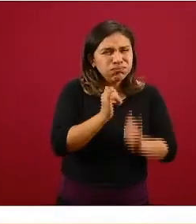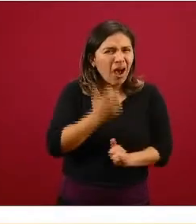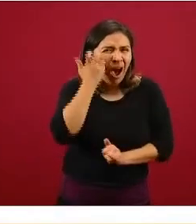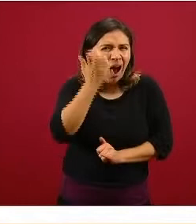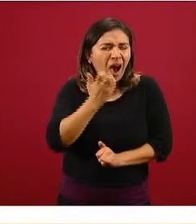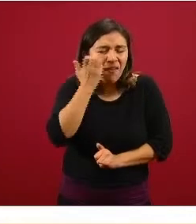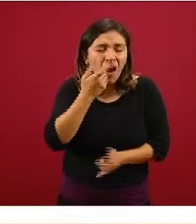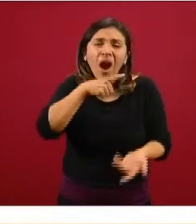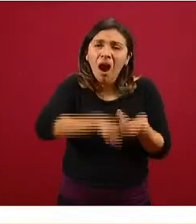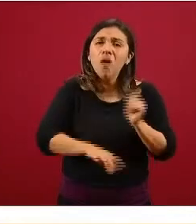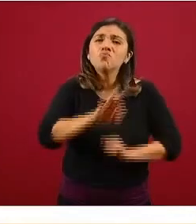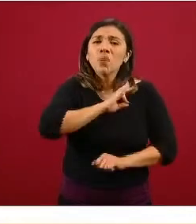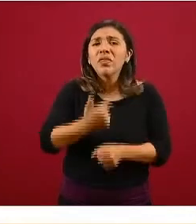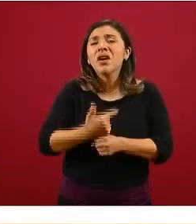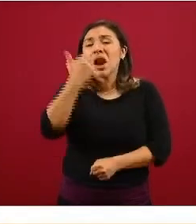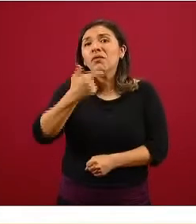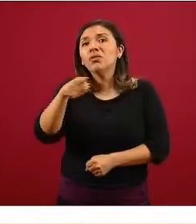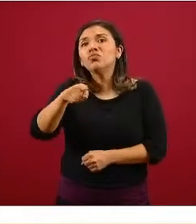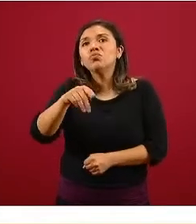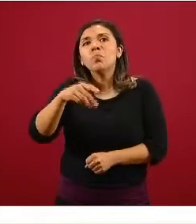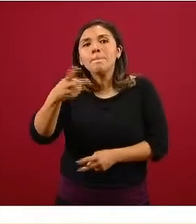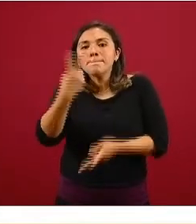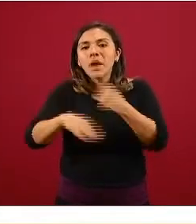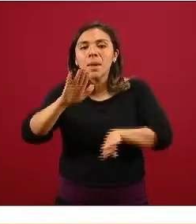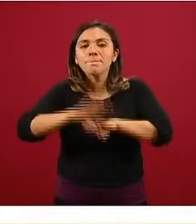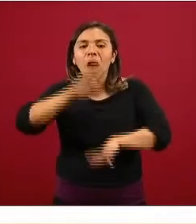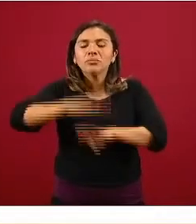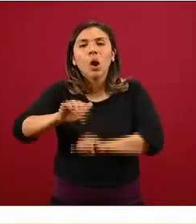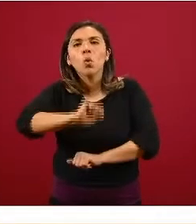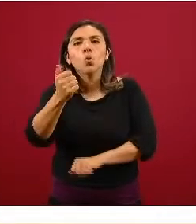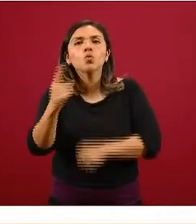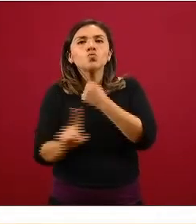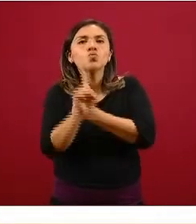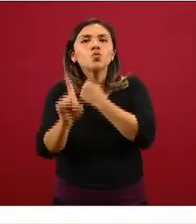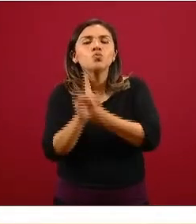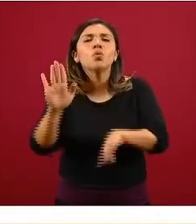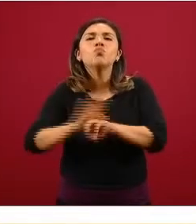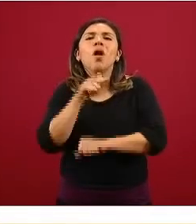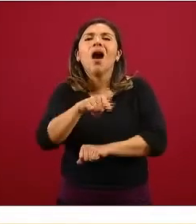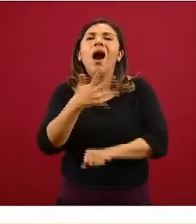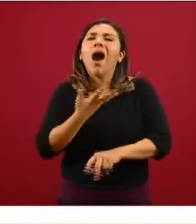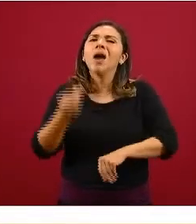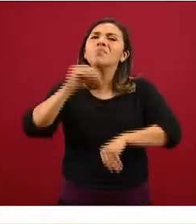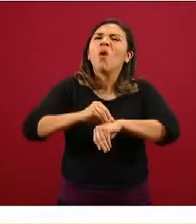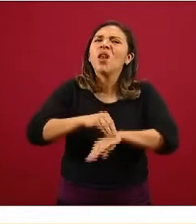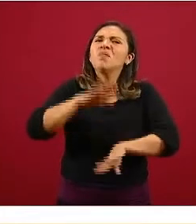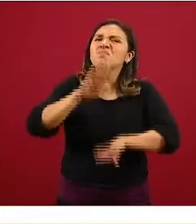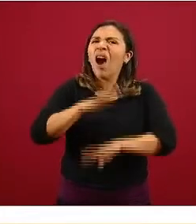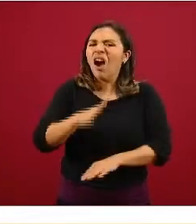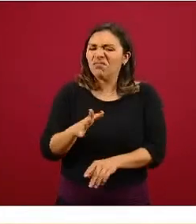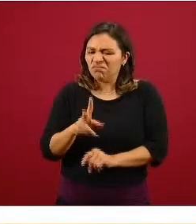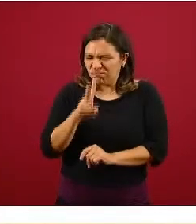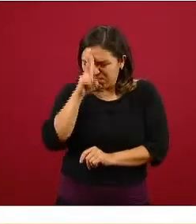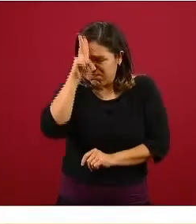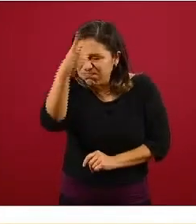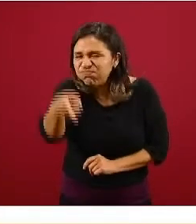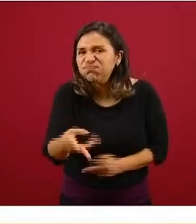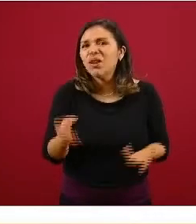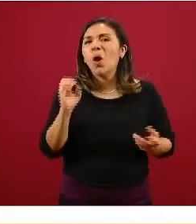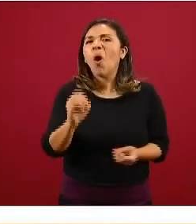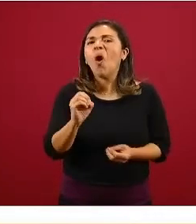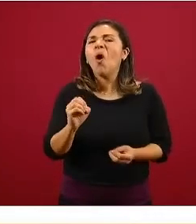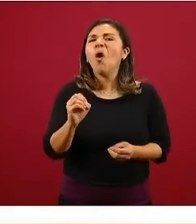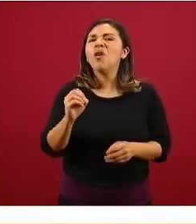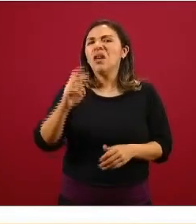alcohol también incrementa el riesgo de sufrir otros problemas porque incurrimos en conductas más temerarias, nos